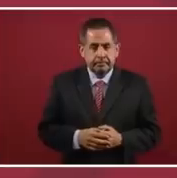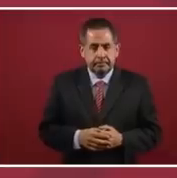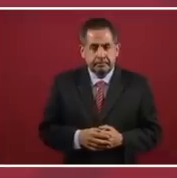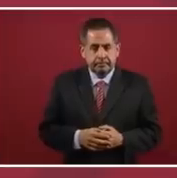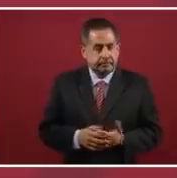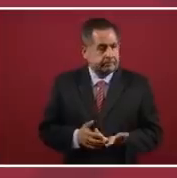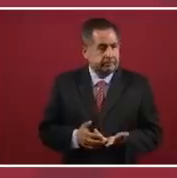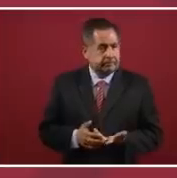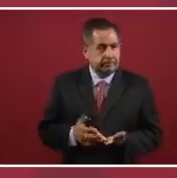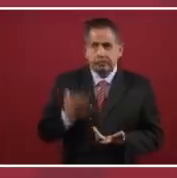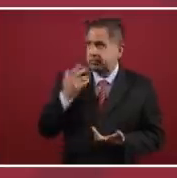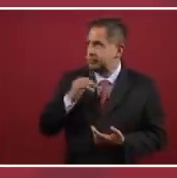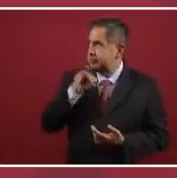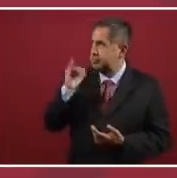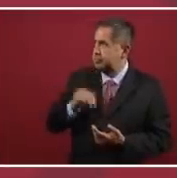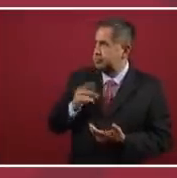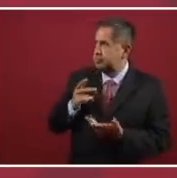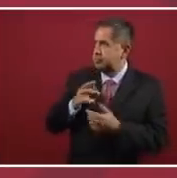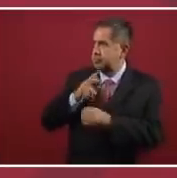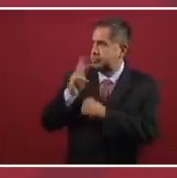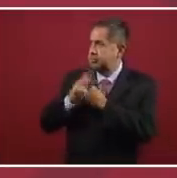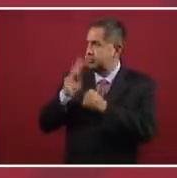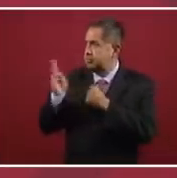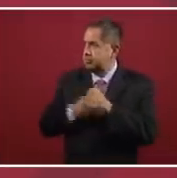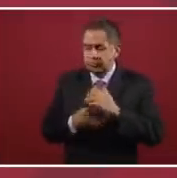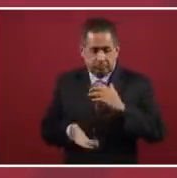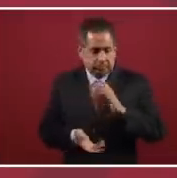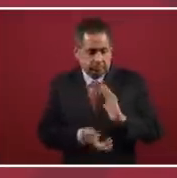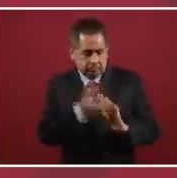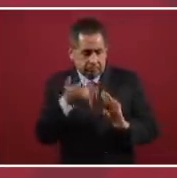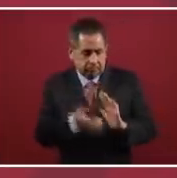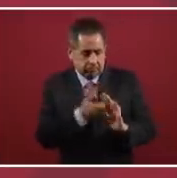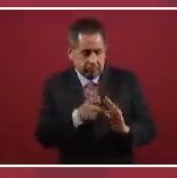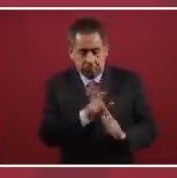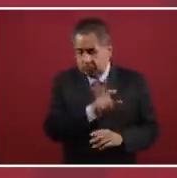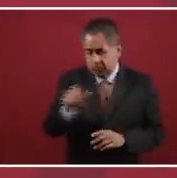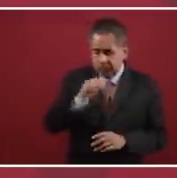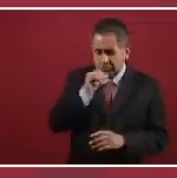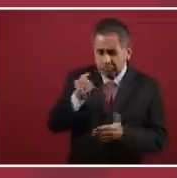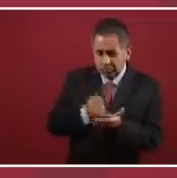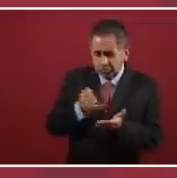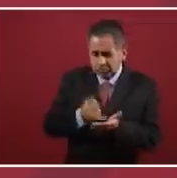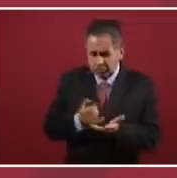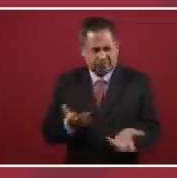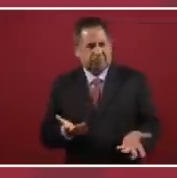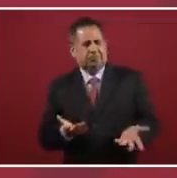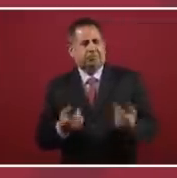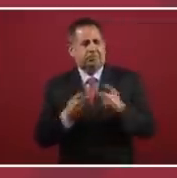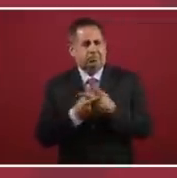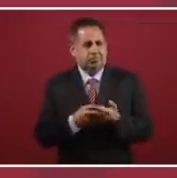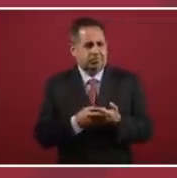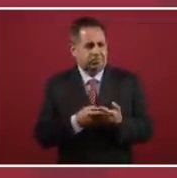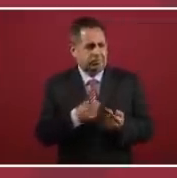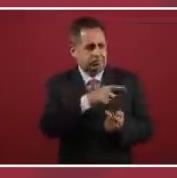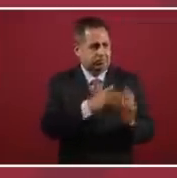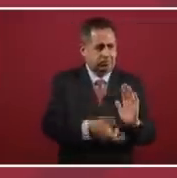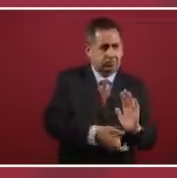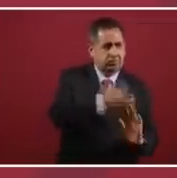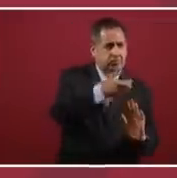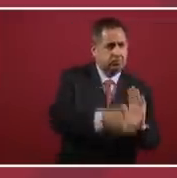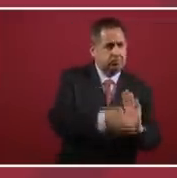veía en ningún país del mundo. Imagínense, no pagar impuesto por extracción del